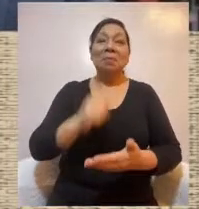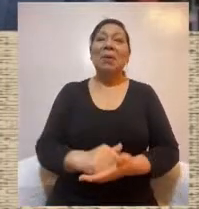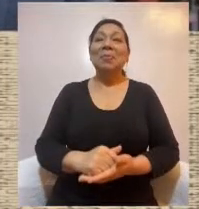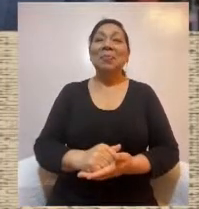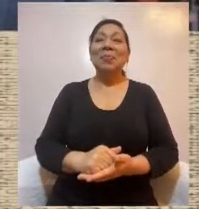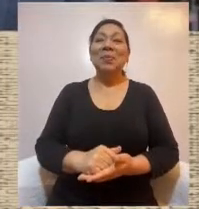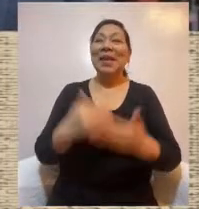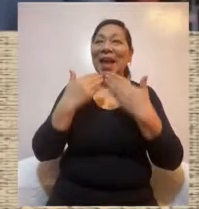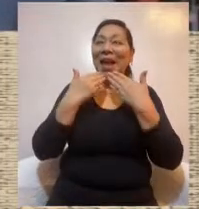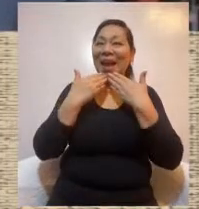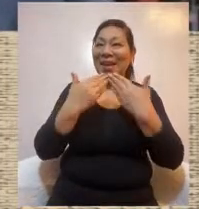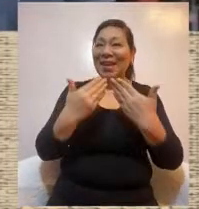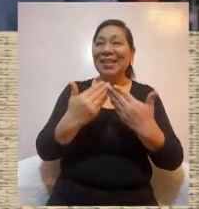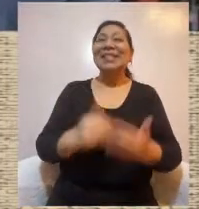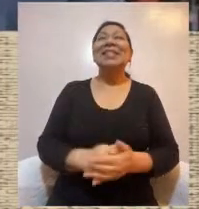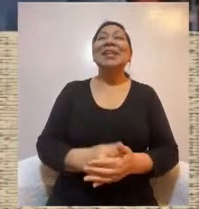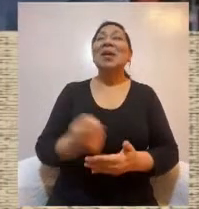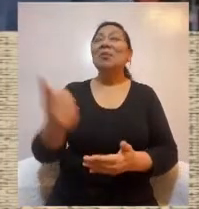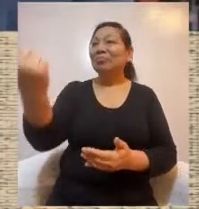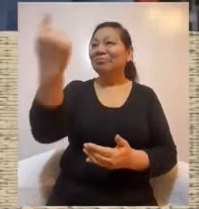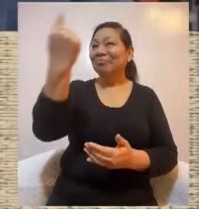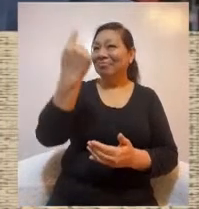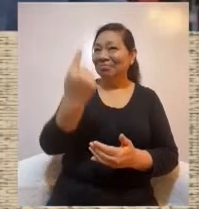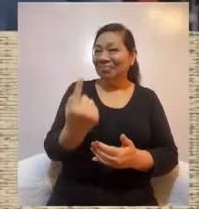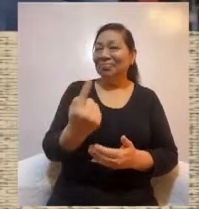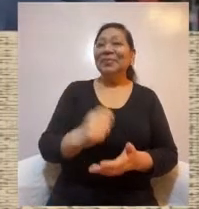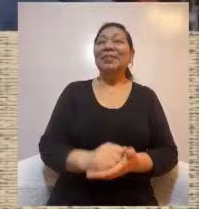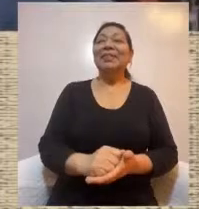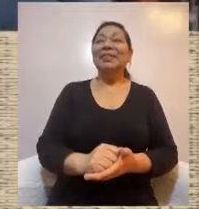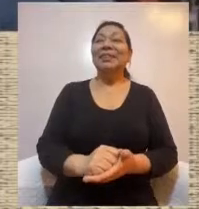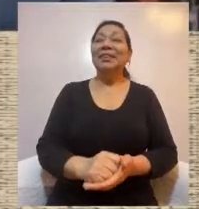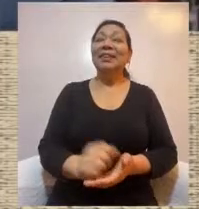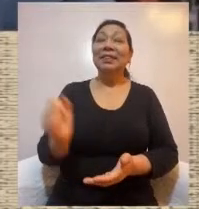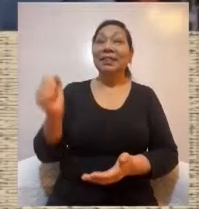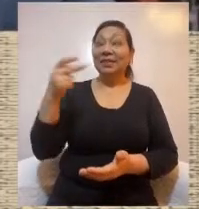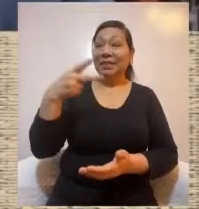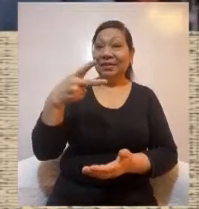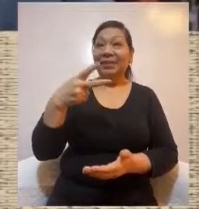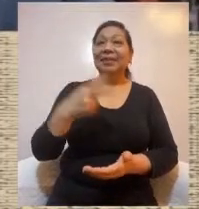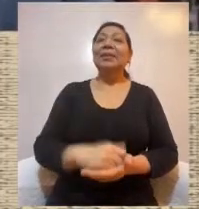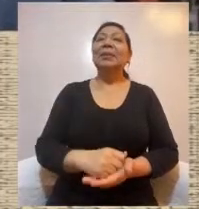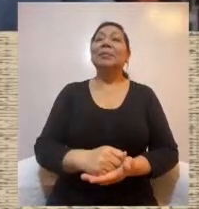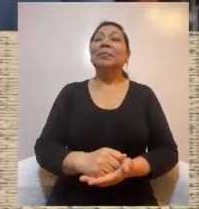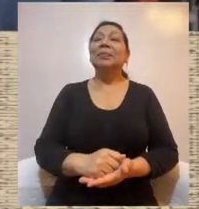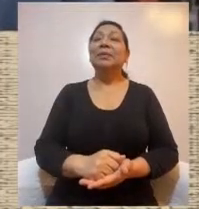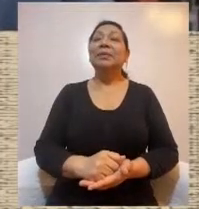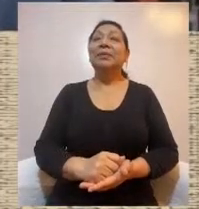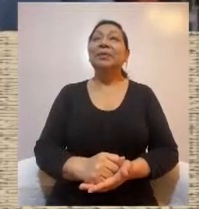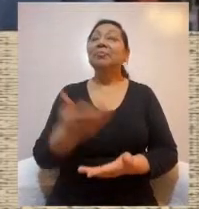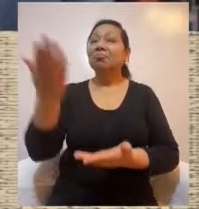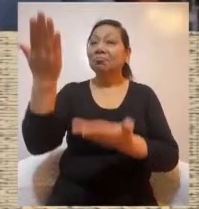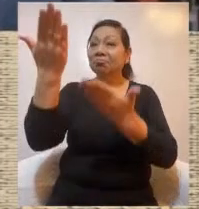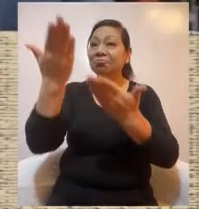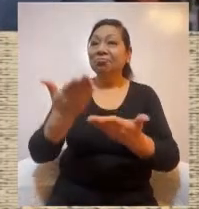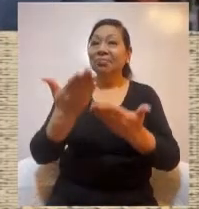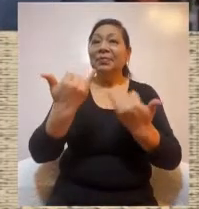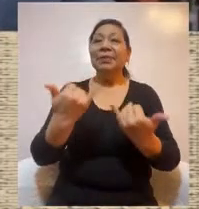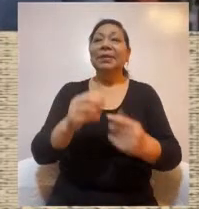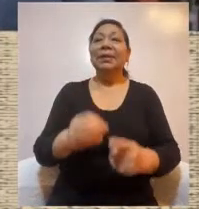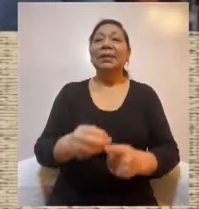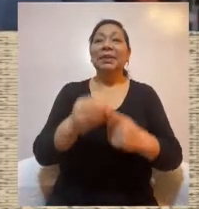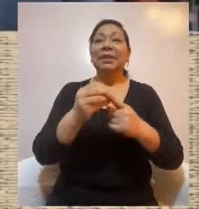materna. Te agradezco mucho, Oscar, por tu presencia. Bien, en la segunda parte de nuestro programa tendremos a una